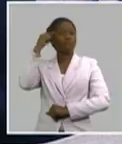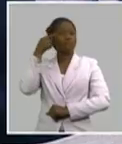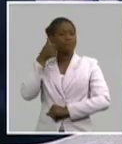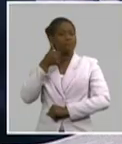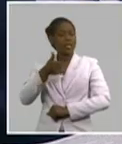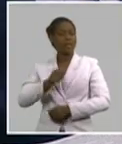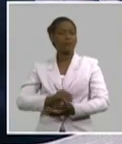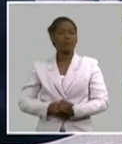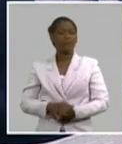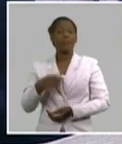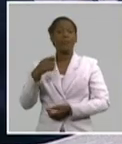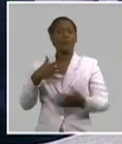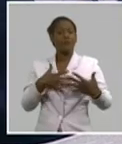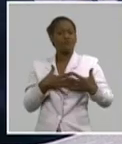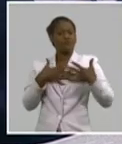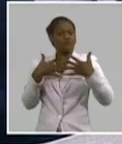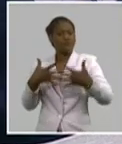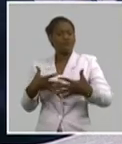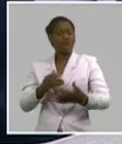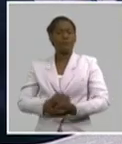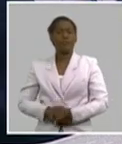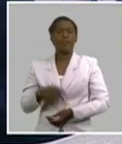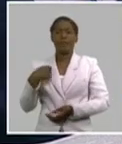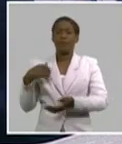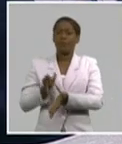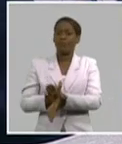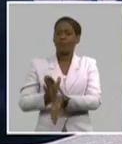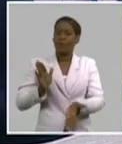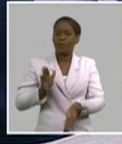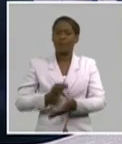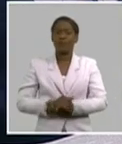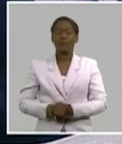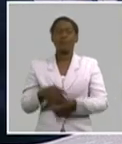de corazón, de sentimiento.